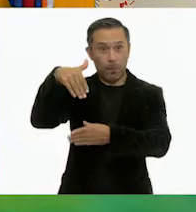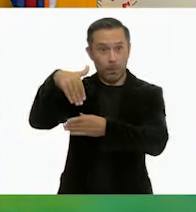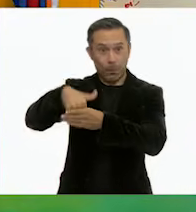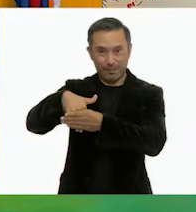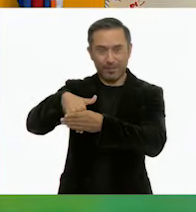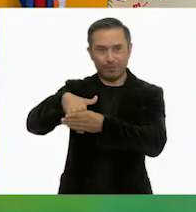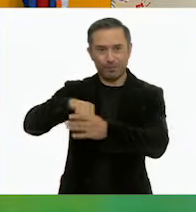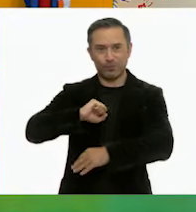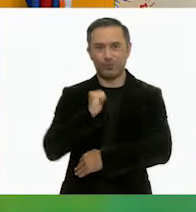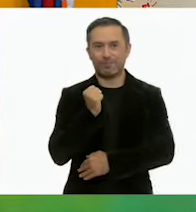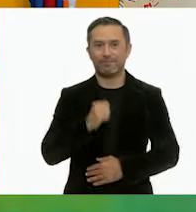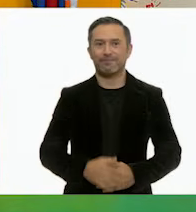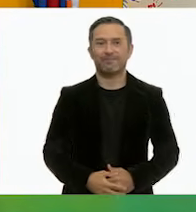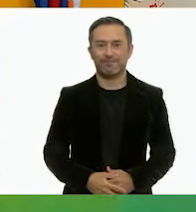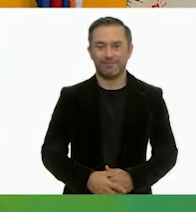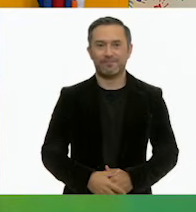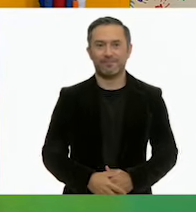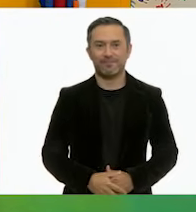bolsita.